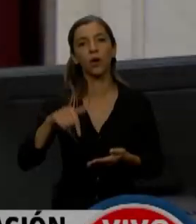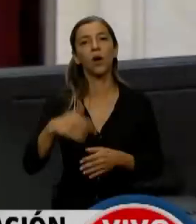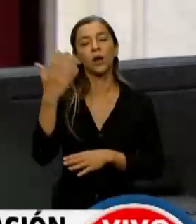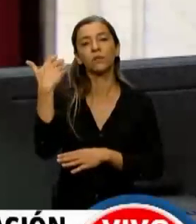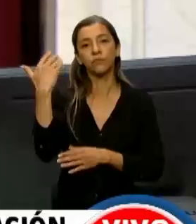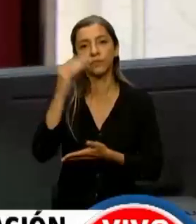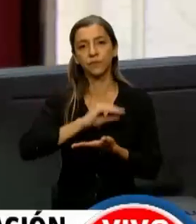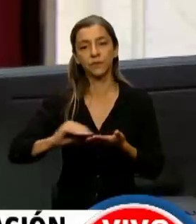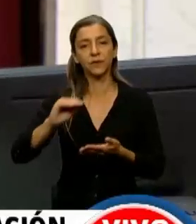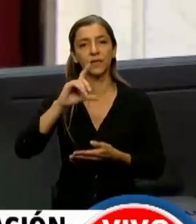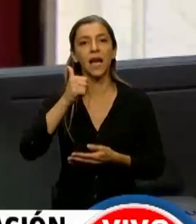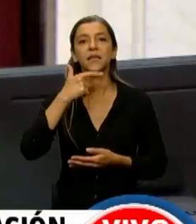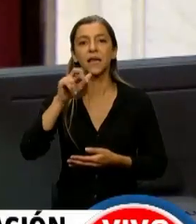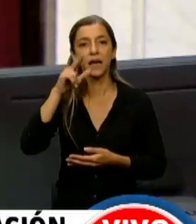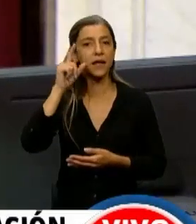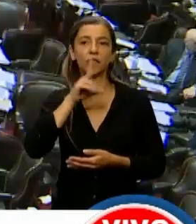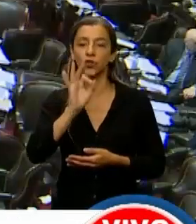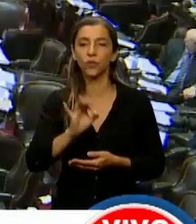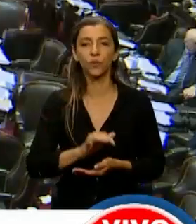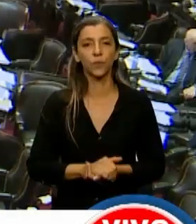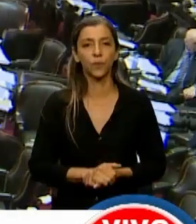Diputado Marcelo Casareto, en el uso de la palabra.